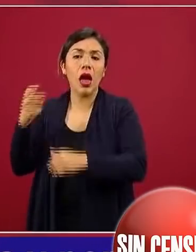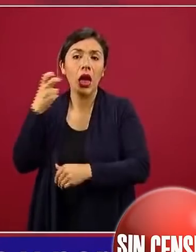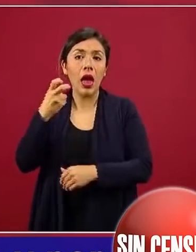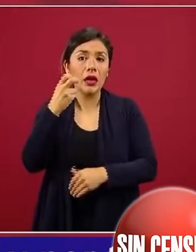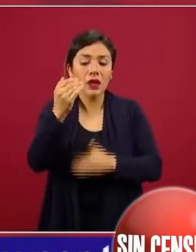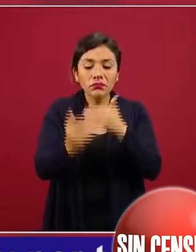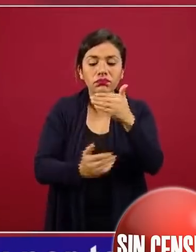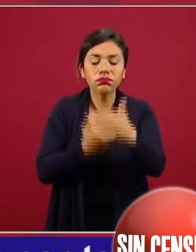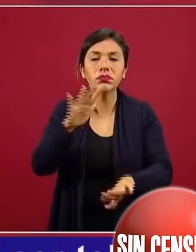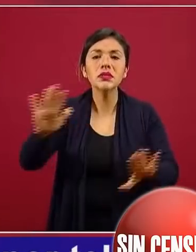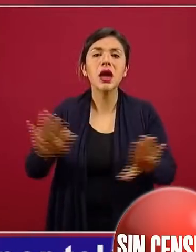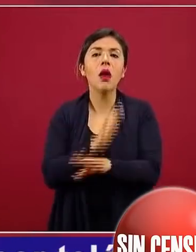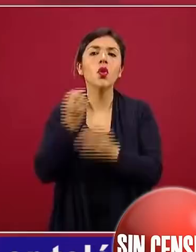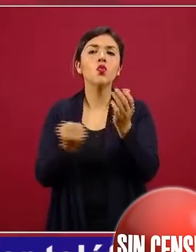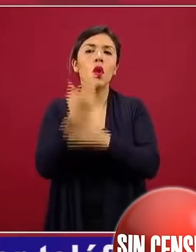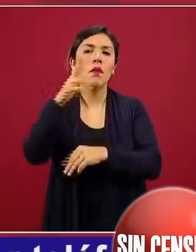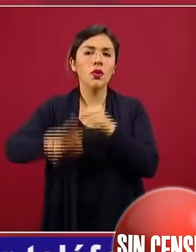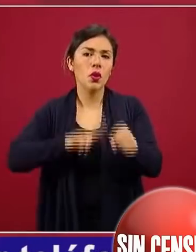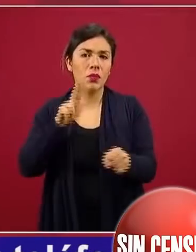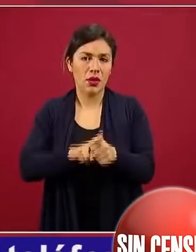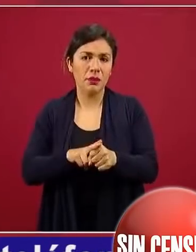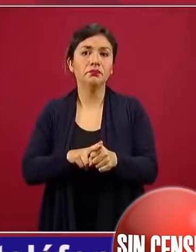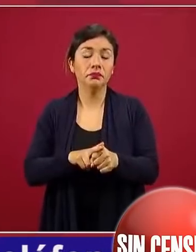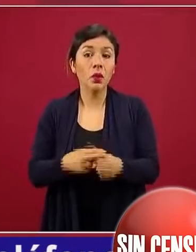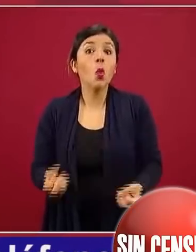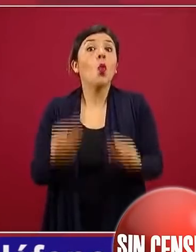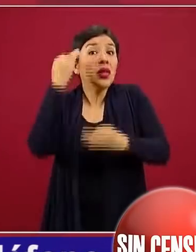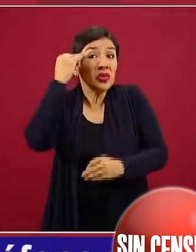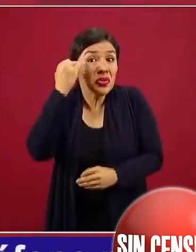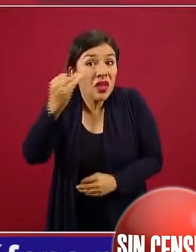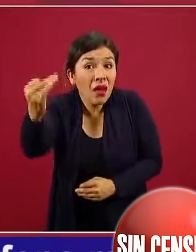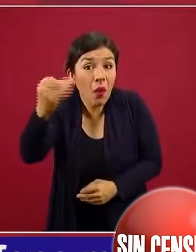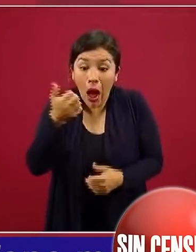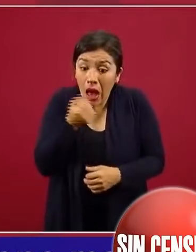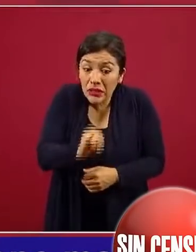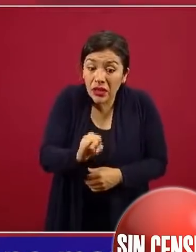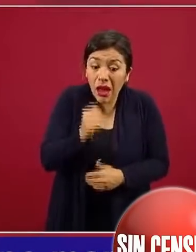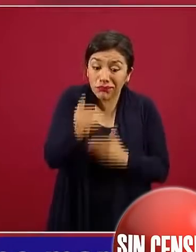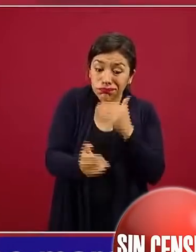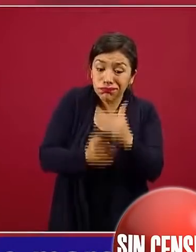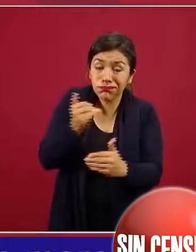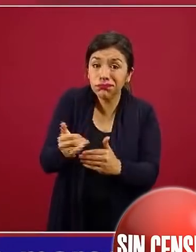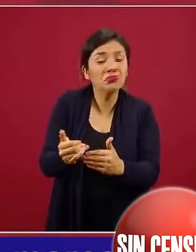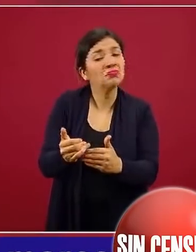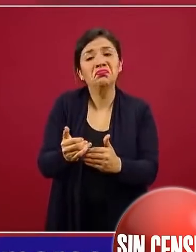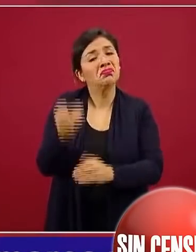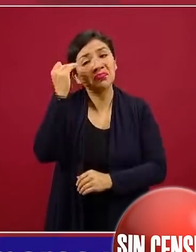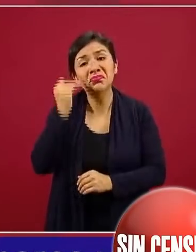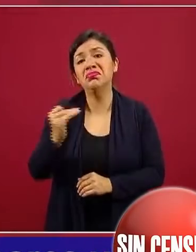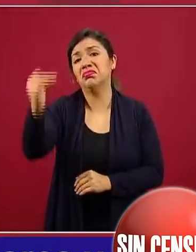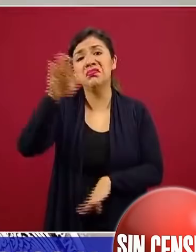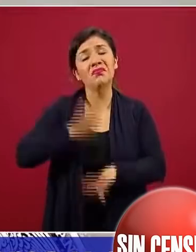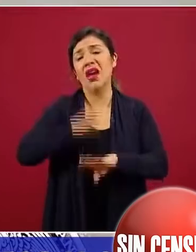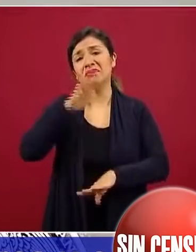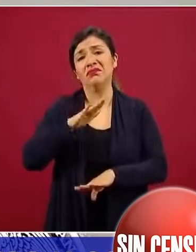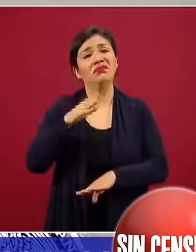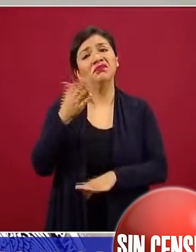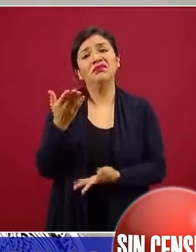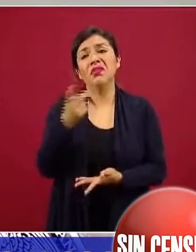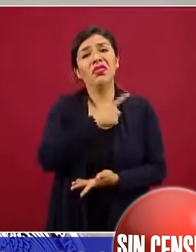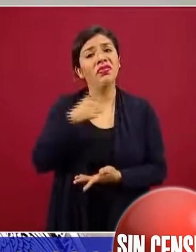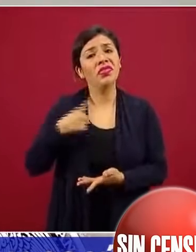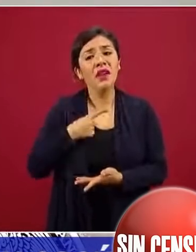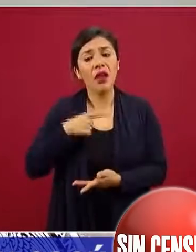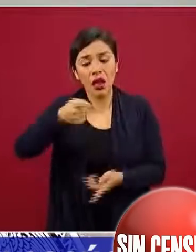este proceso de nueva normalidad. ¿Durante cuánto tiempo tenemos que estar así? Mucho tiempo. Vamos a tener